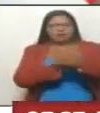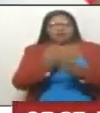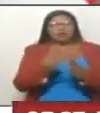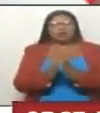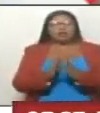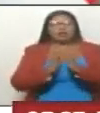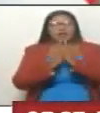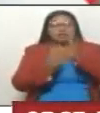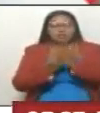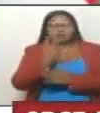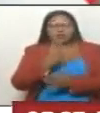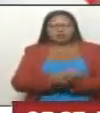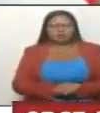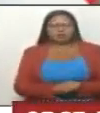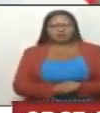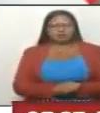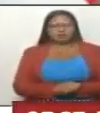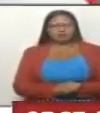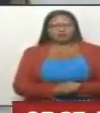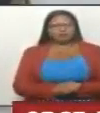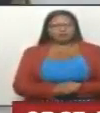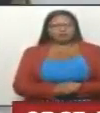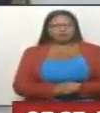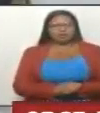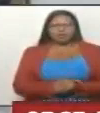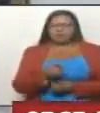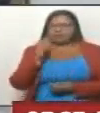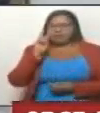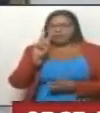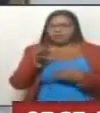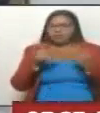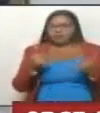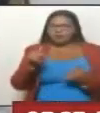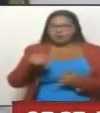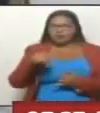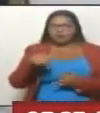Universidad Católica Santa Rosa. Que por cierto te vi que tenías este...